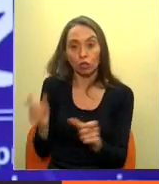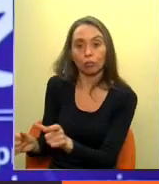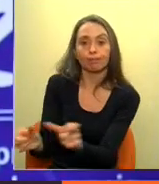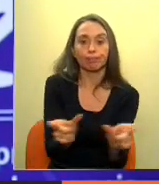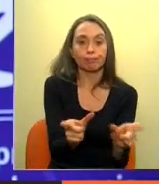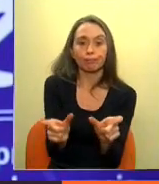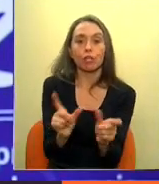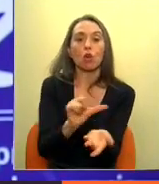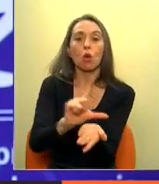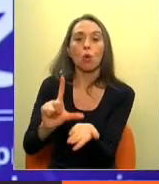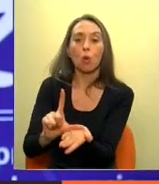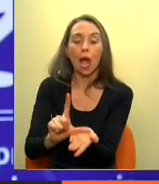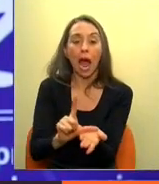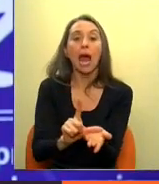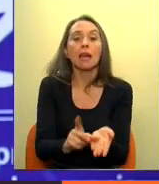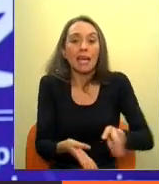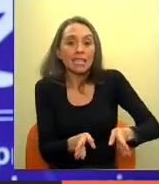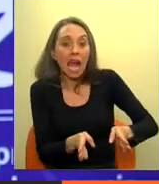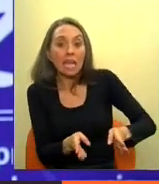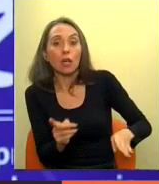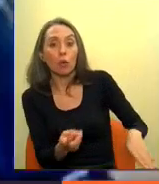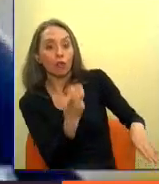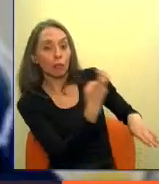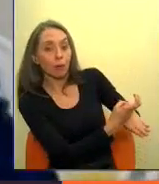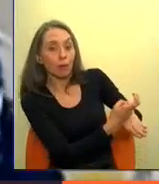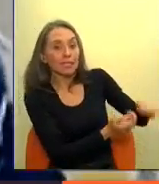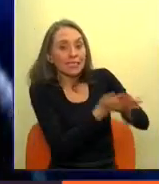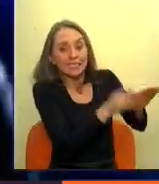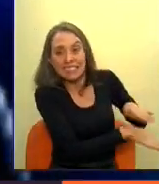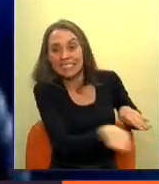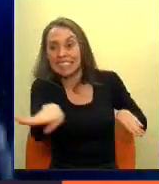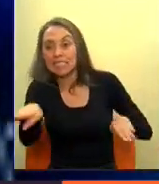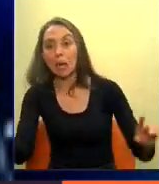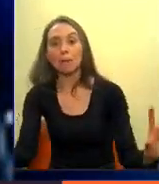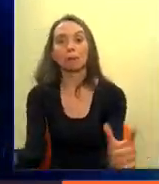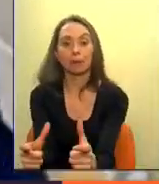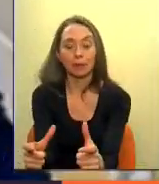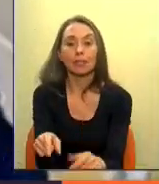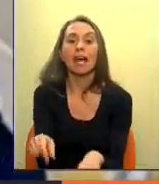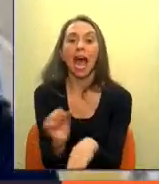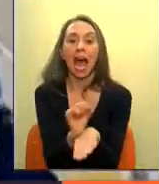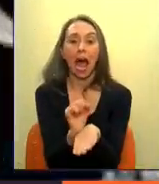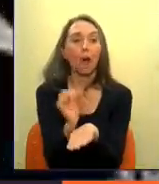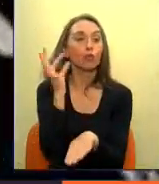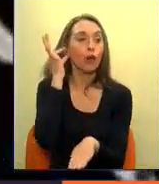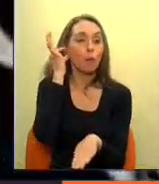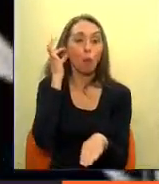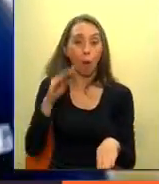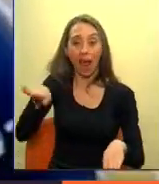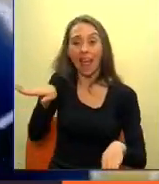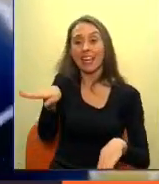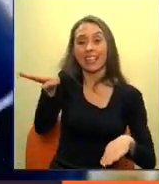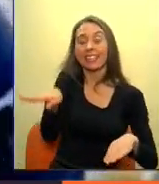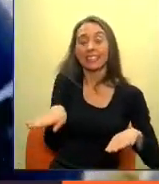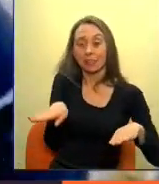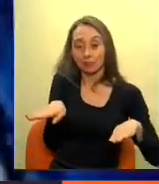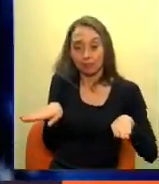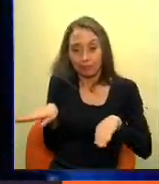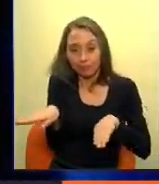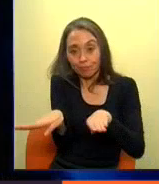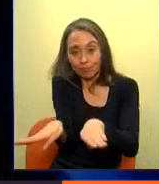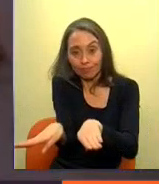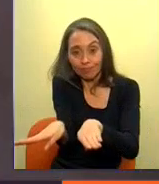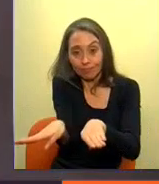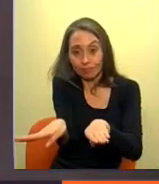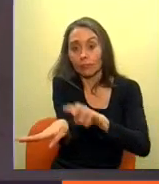considerados vías de escape cuando que se comete este delito volvamos al robo del vehículo de kart en la misma que bajaron de su auto en pleno estacionamiento